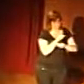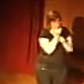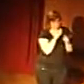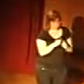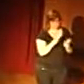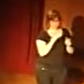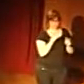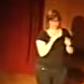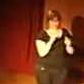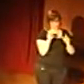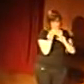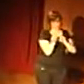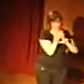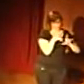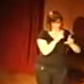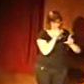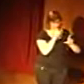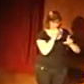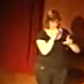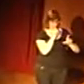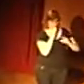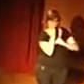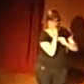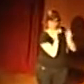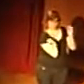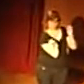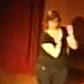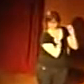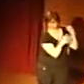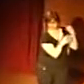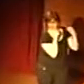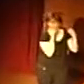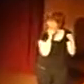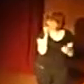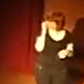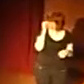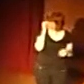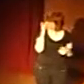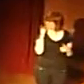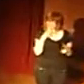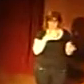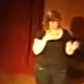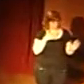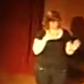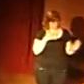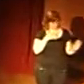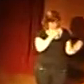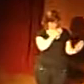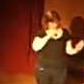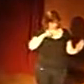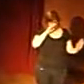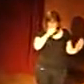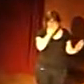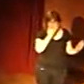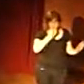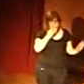supuesto de las luces y de la perspectiva en el fondo de la composición para mí una de las de las obras más bellas